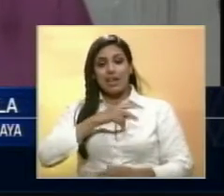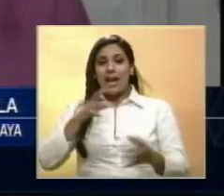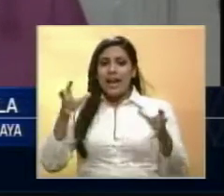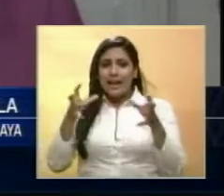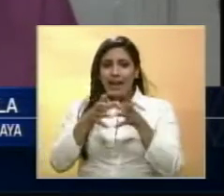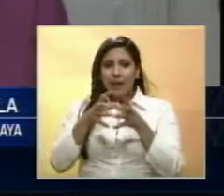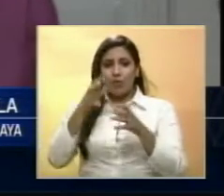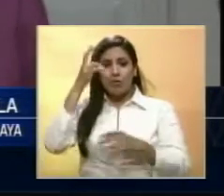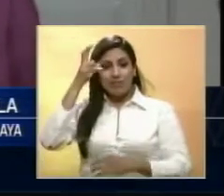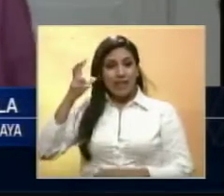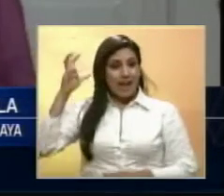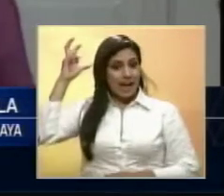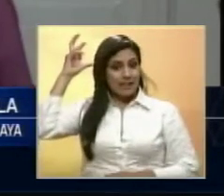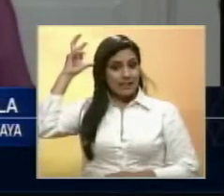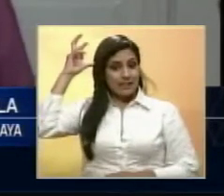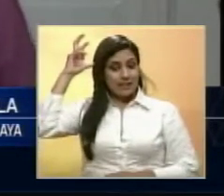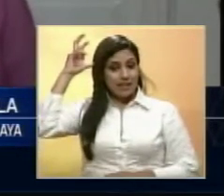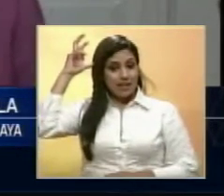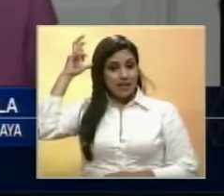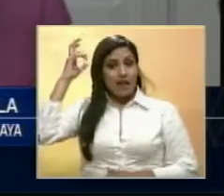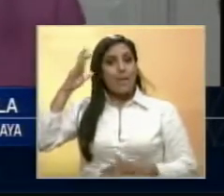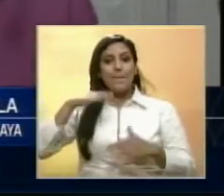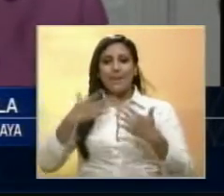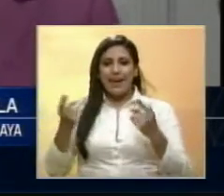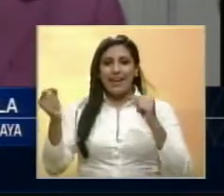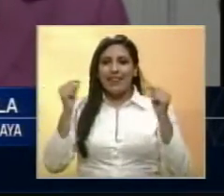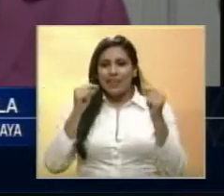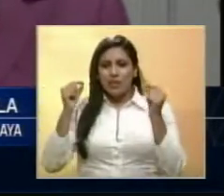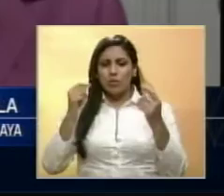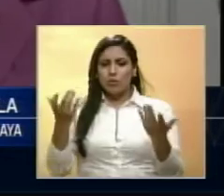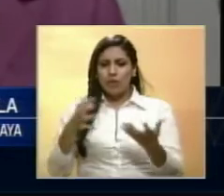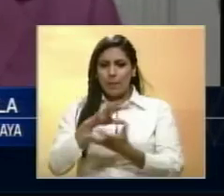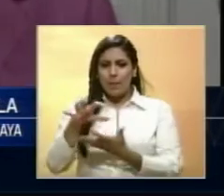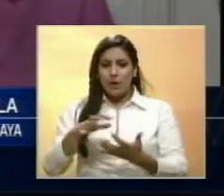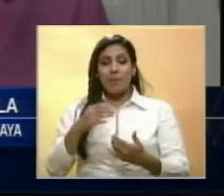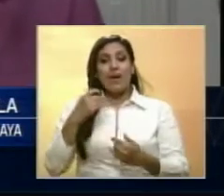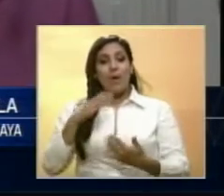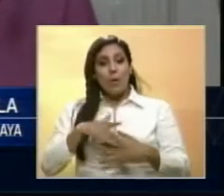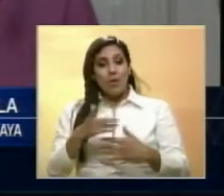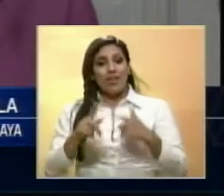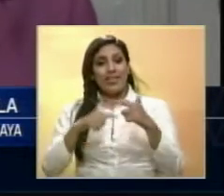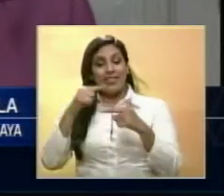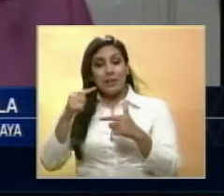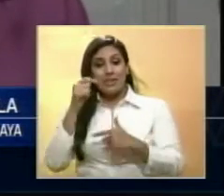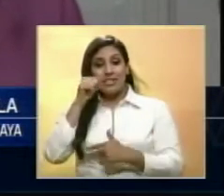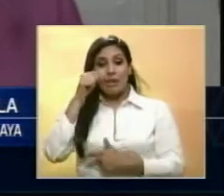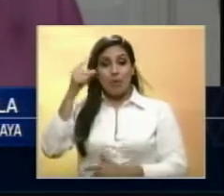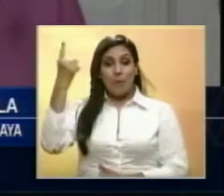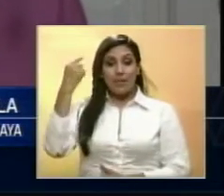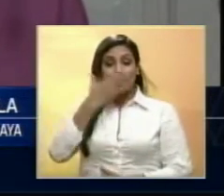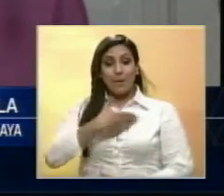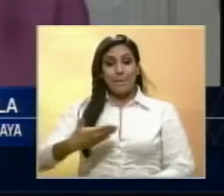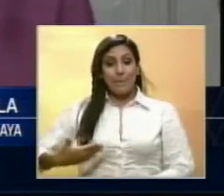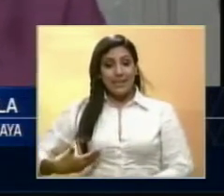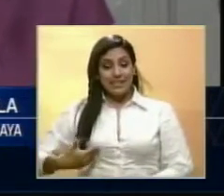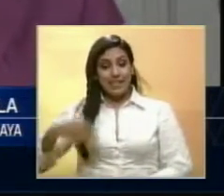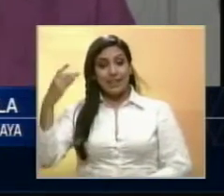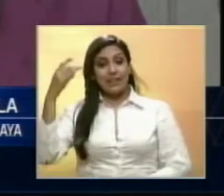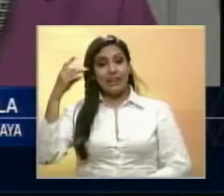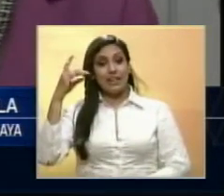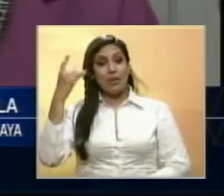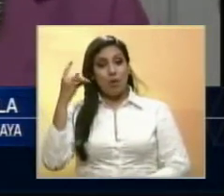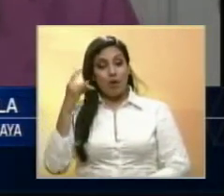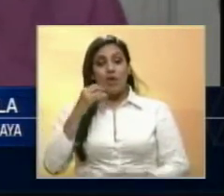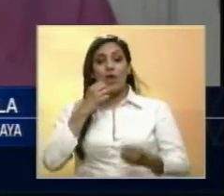reunió con su canciller Hernaldo Muñoz para discutir este caso. Esto se da luego de que el sábado pasado el presidente Evo Morales anunciara